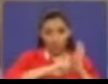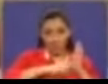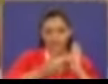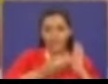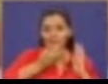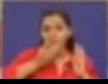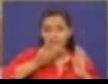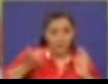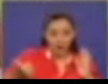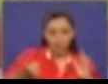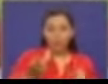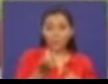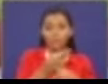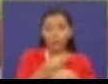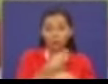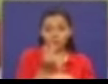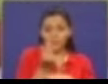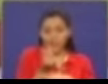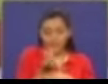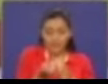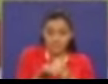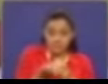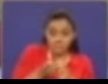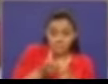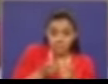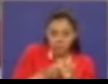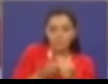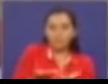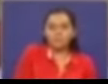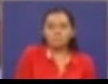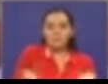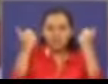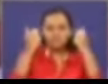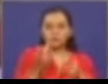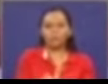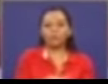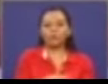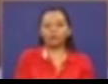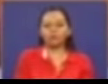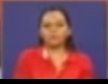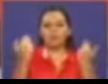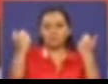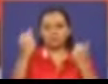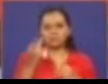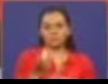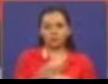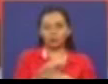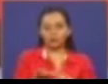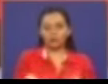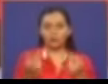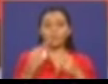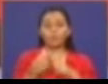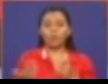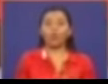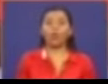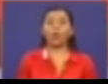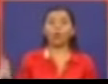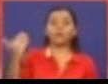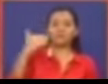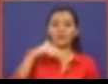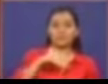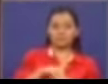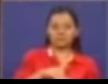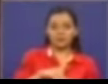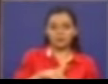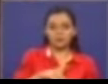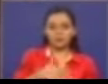y con eso aumentar sustancialmente la papa en promedio de productividad unos un 40%, y nuevamente se rompe